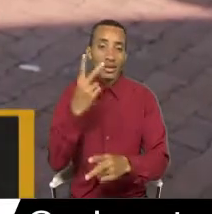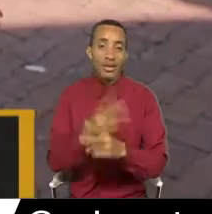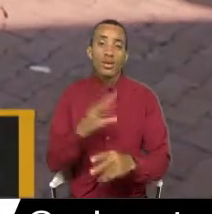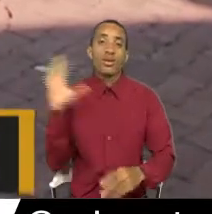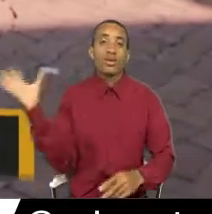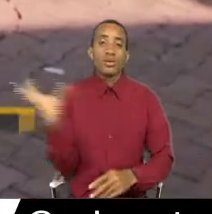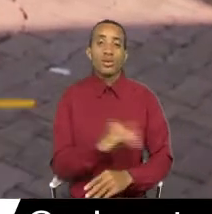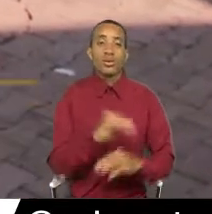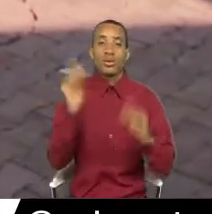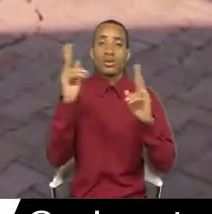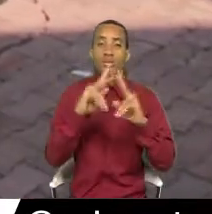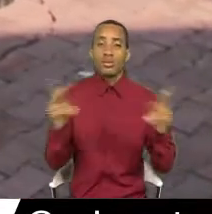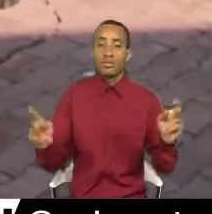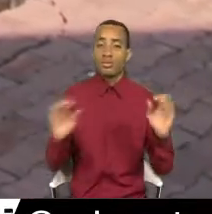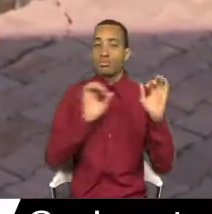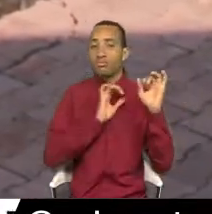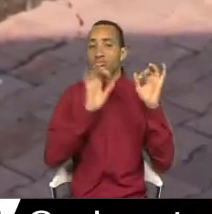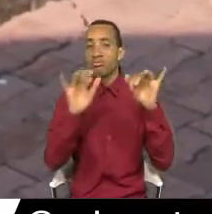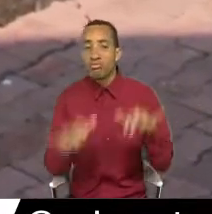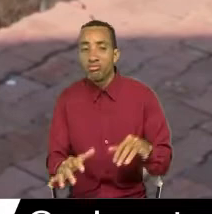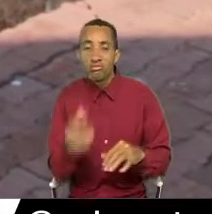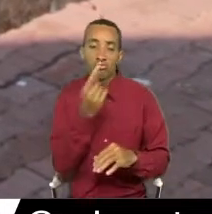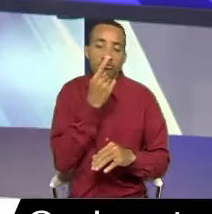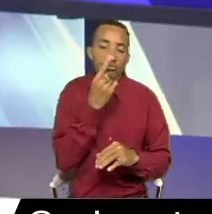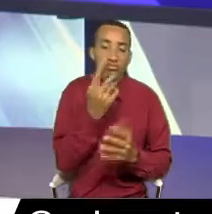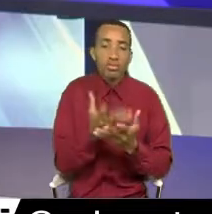ese sector turístico del municipio.